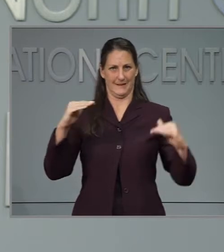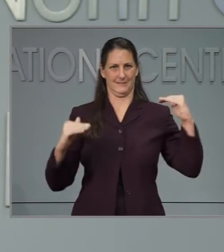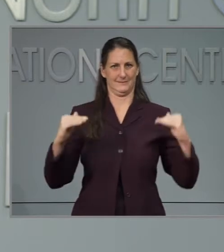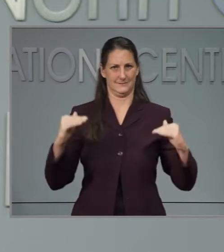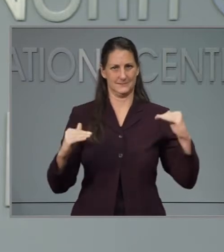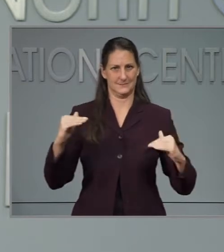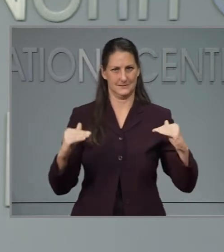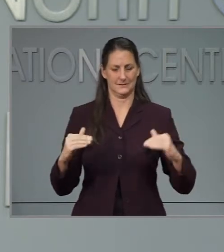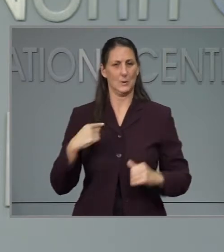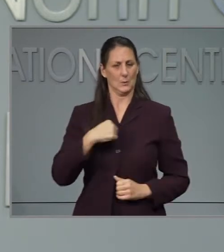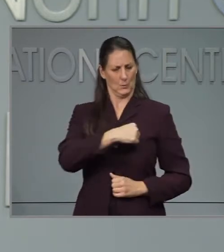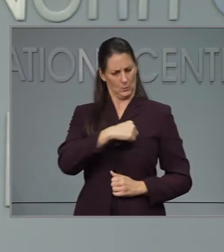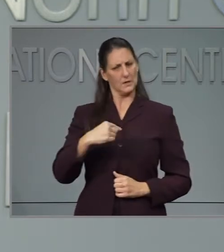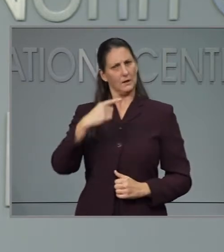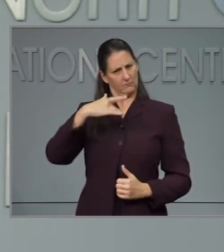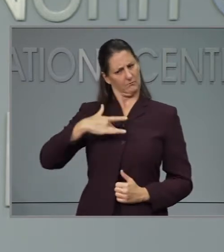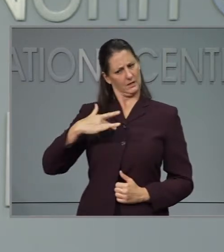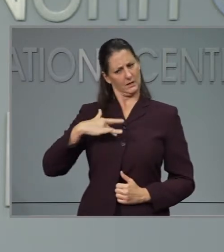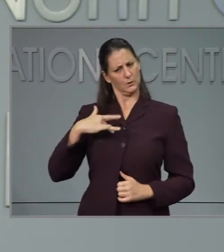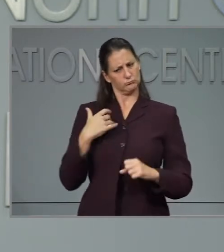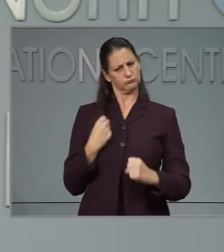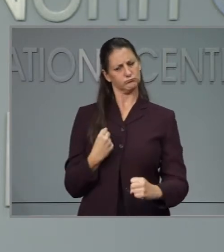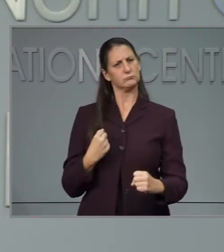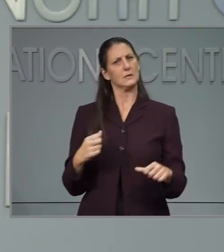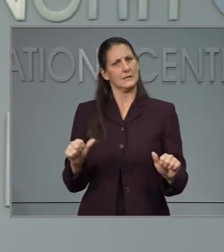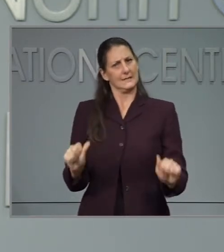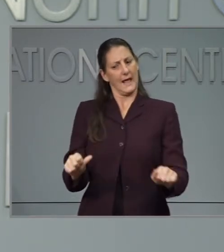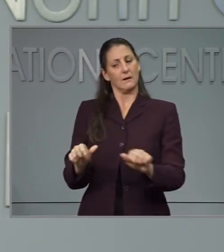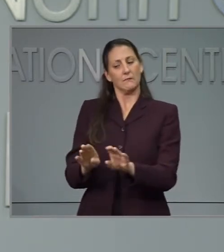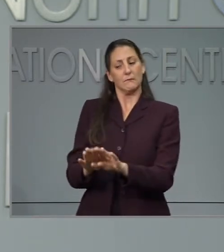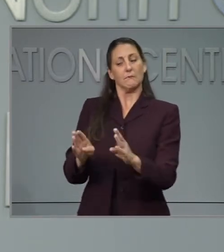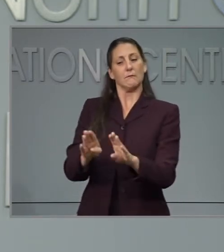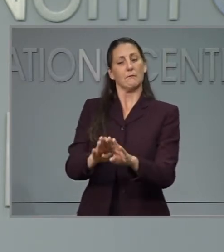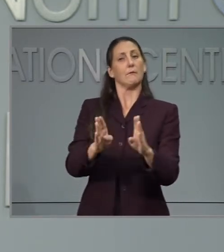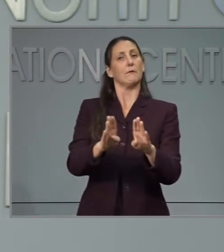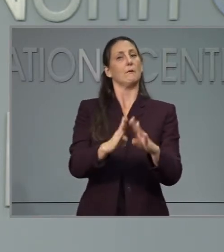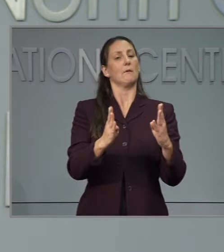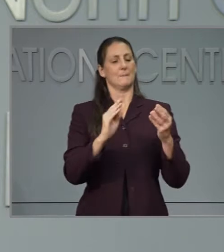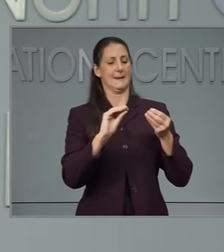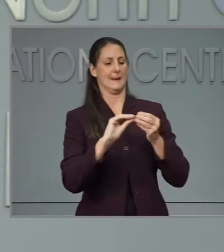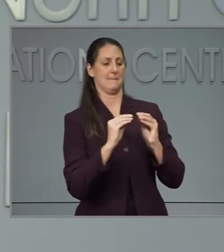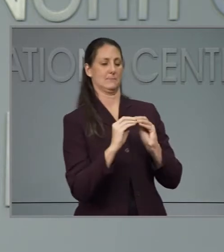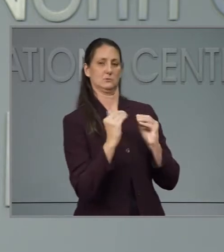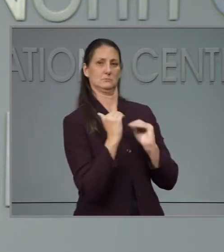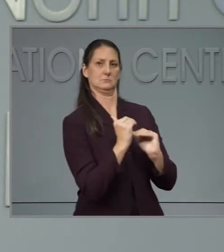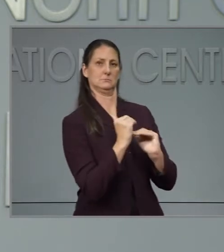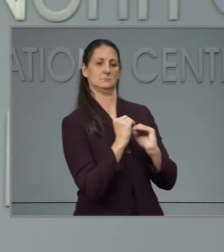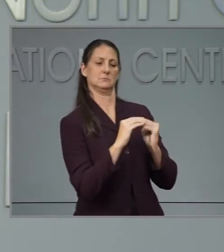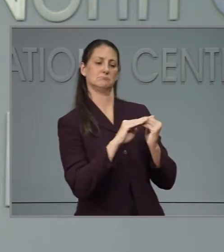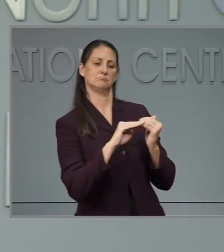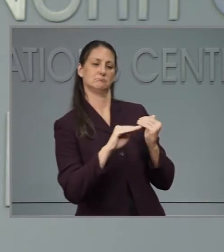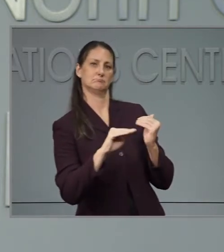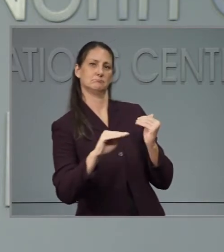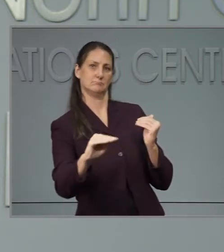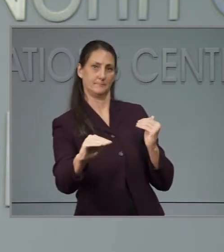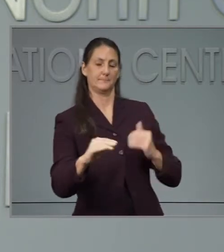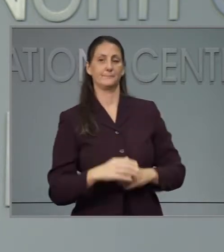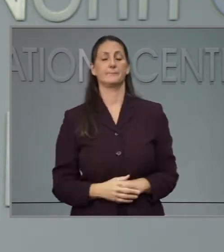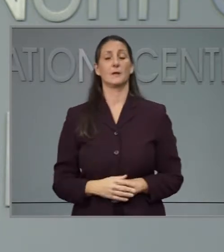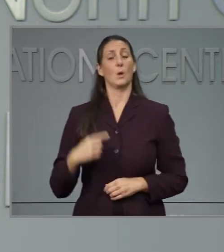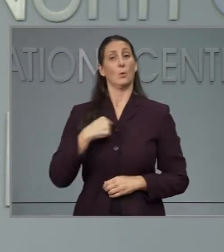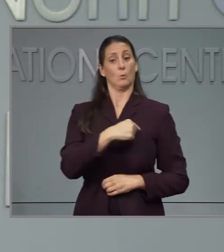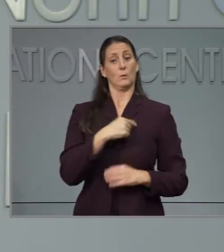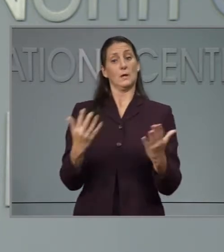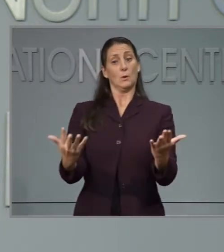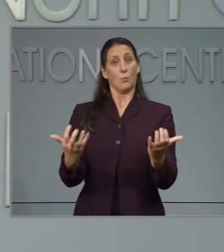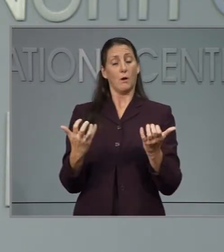pudiese trabajar. Queremos que nuestros estudiantes, el profesorado y las familias, todos estén seguros en los